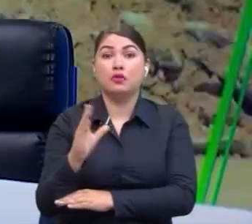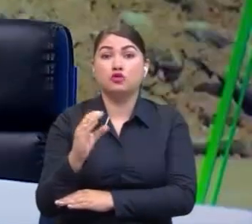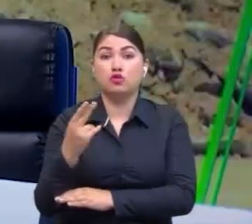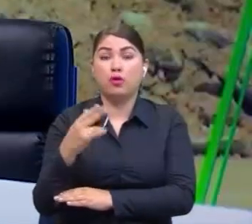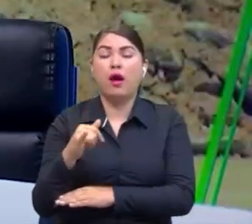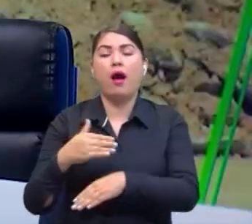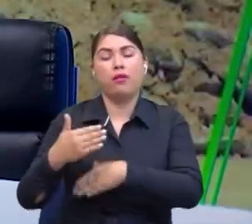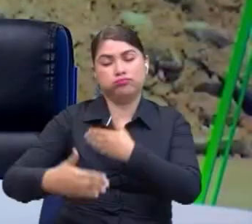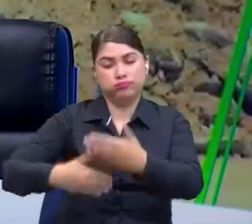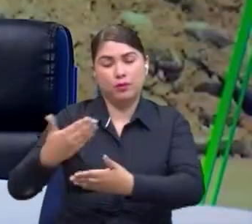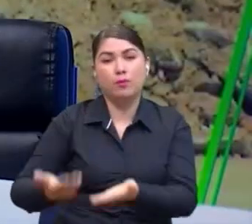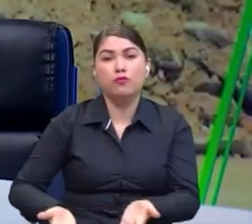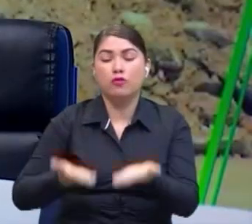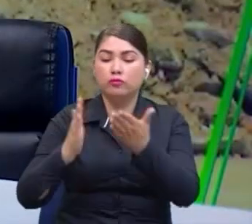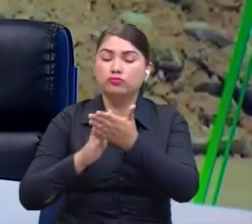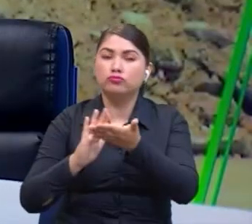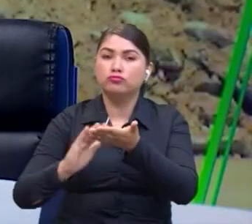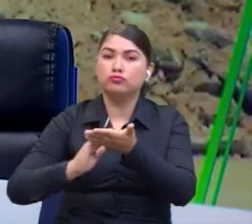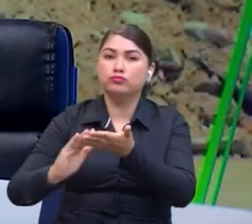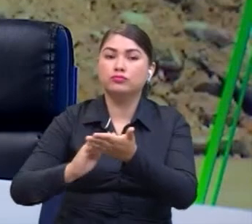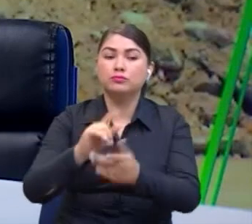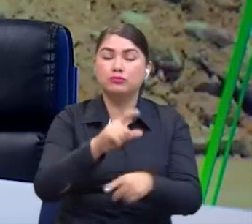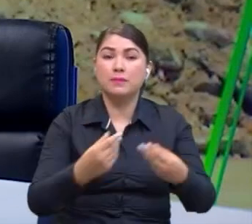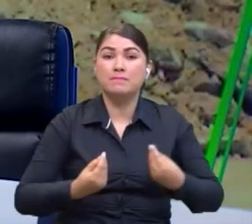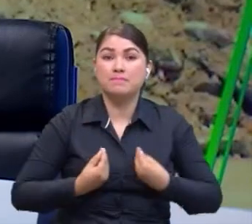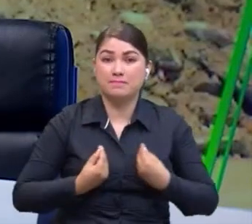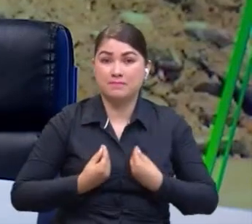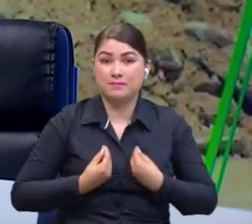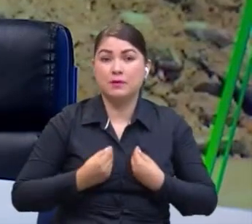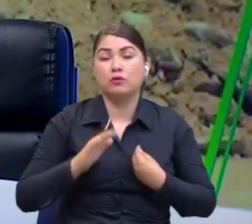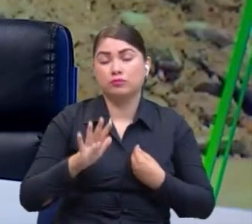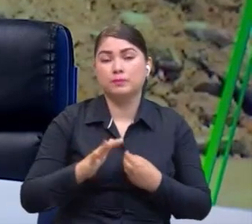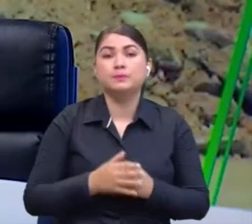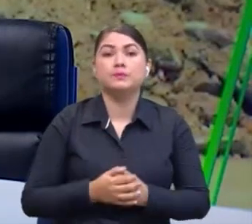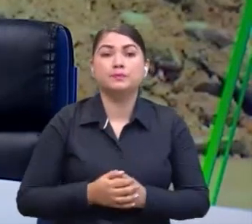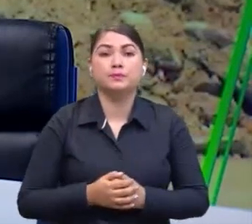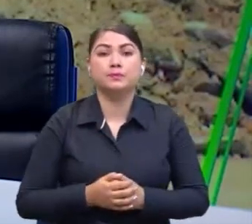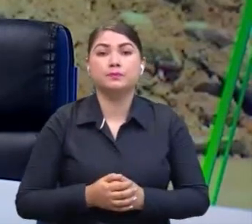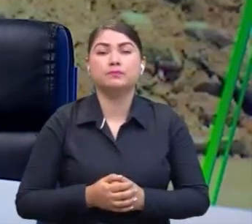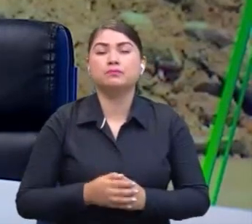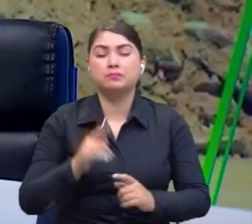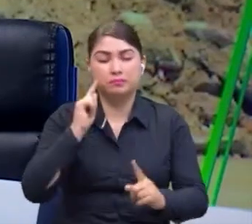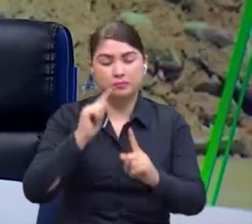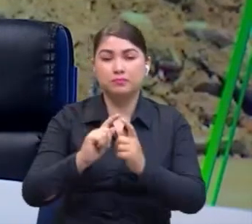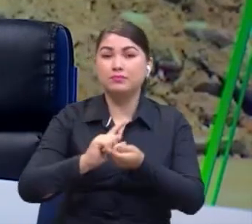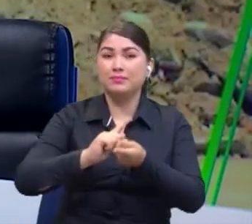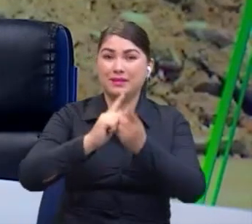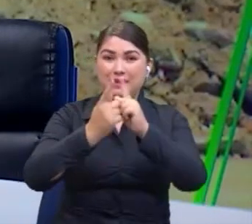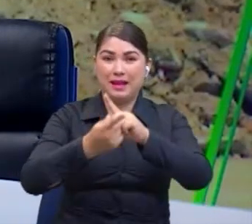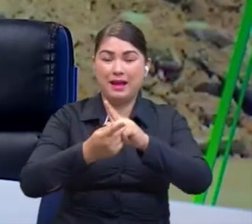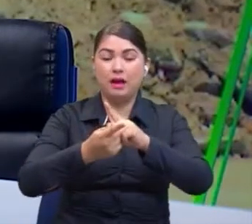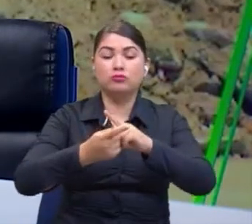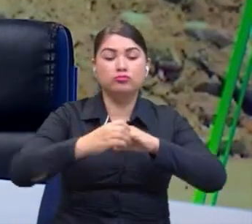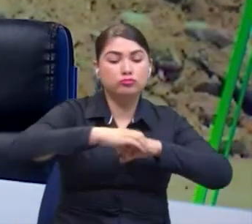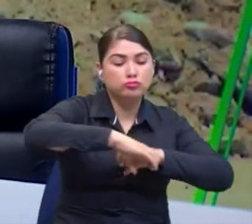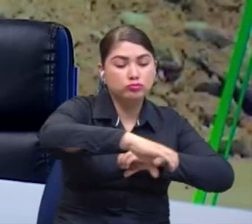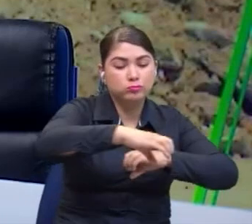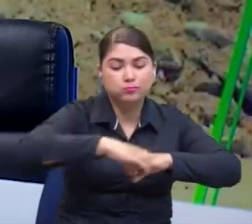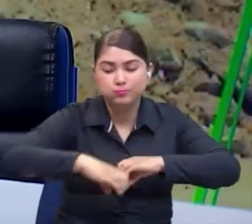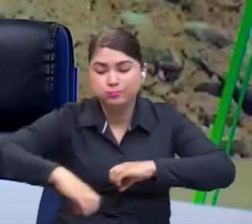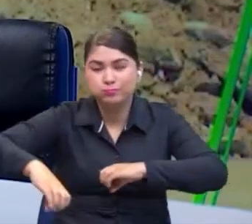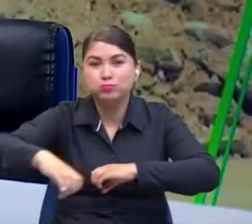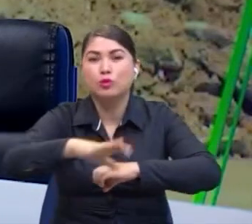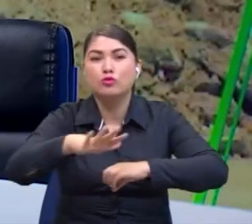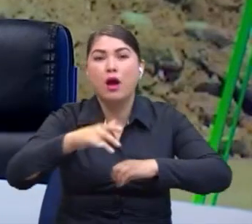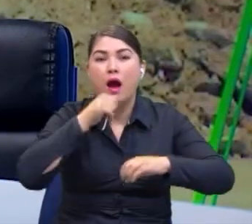el saneamiento básico de los habitantes de este territorio de la provincia de Yariguíes. Esto con el cambio de redes de alcantarillado se